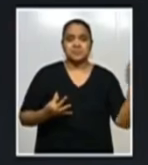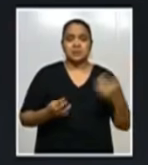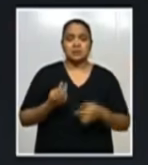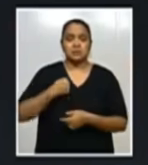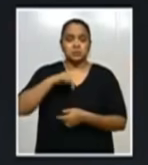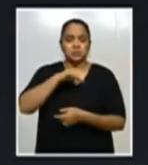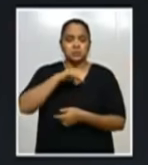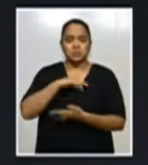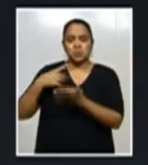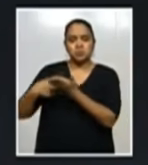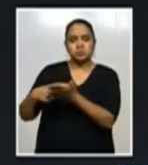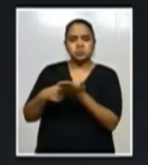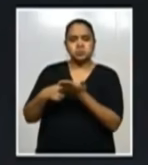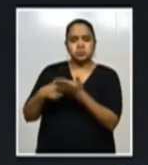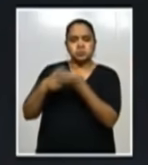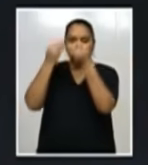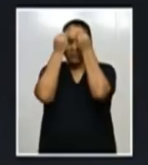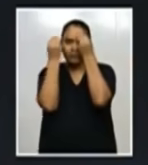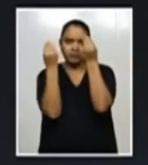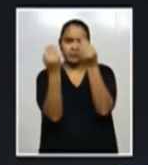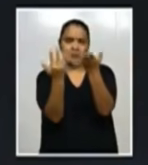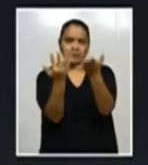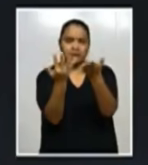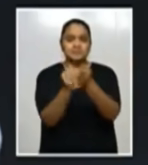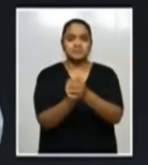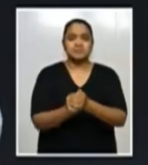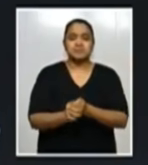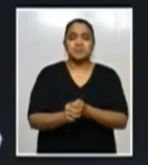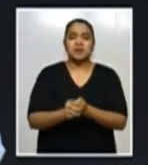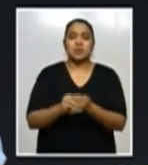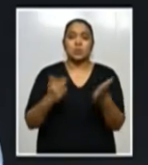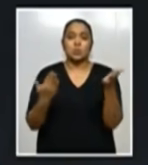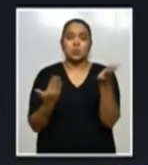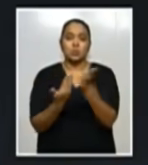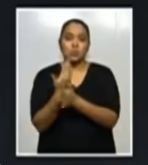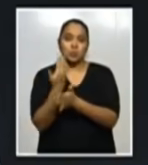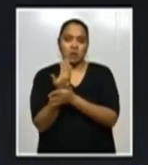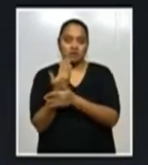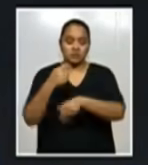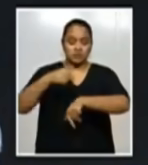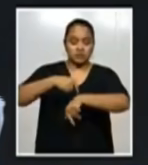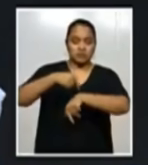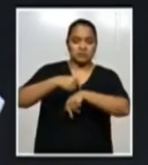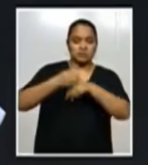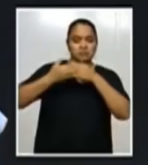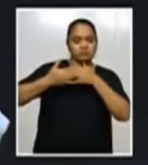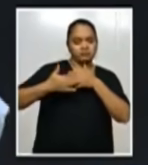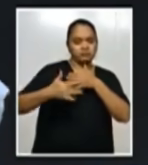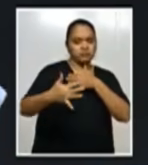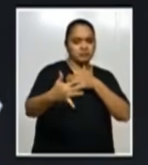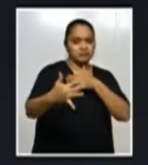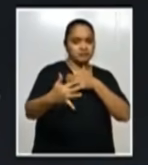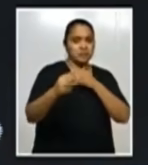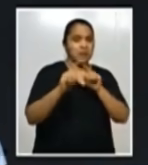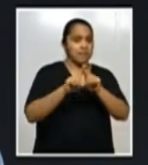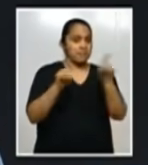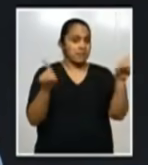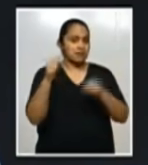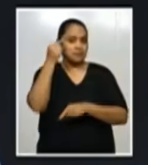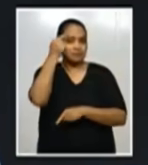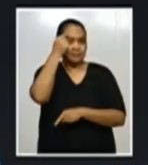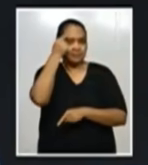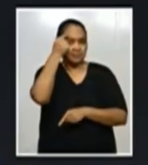Queremos conversar con ustedes hoy de un nuevo abordaje inteligente en el